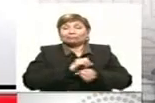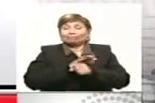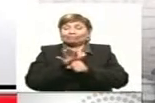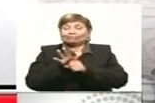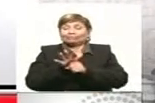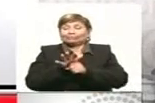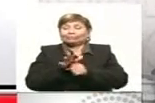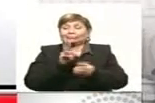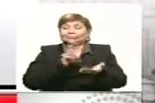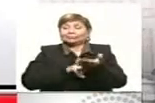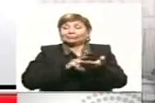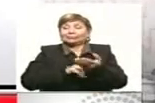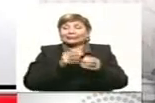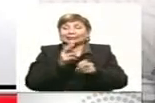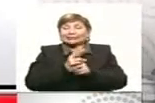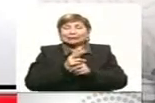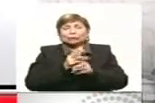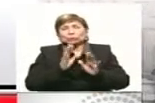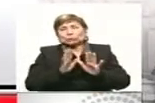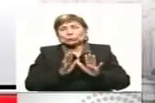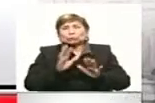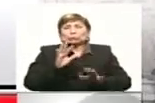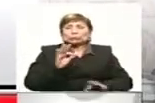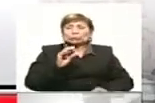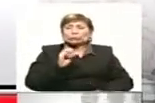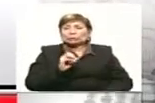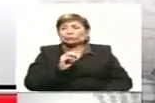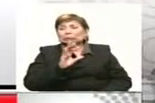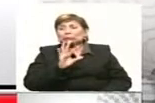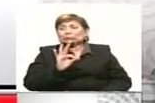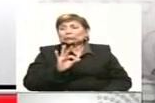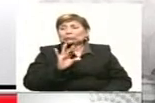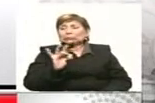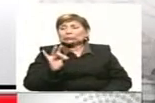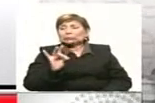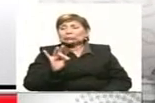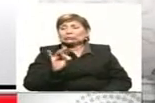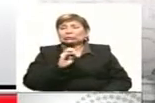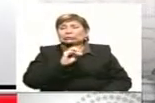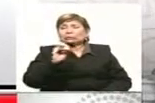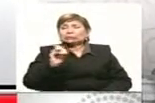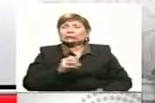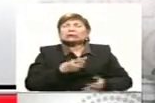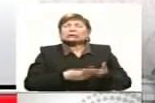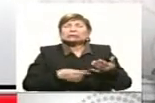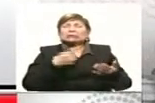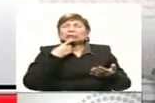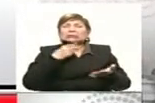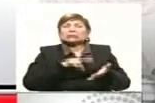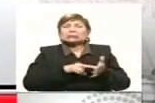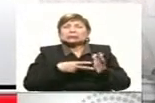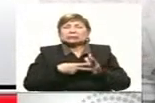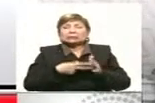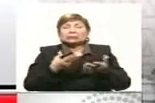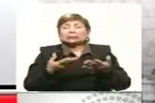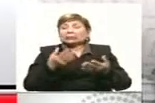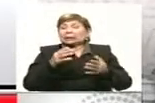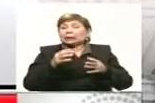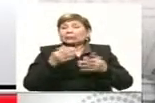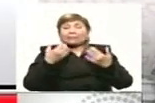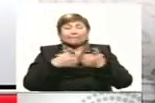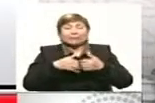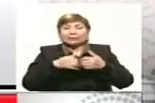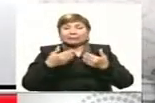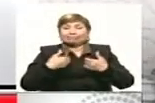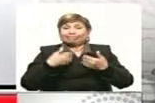las garantías eran entre el 90 y el 98%. ¿Qué quiere decir esto? Que si una empresa X sacó